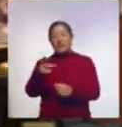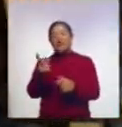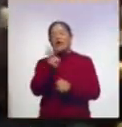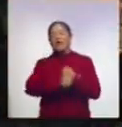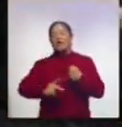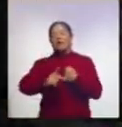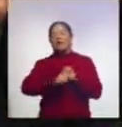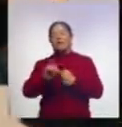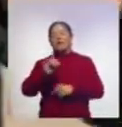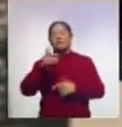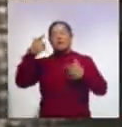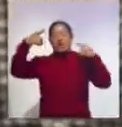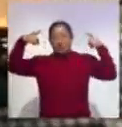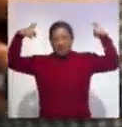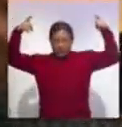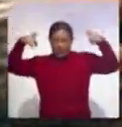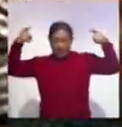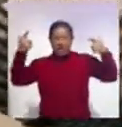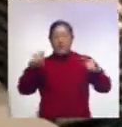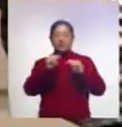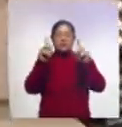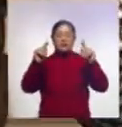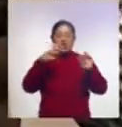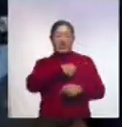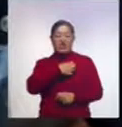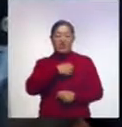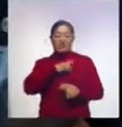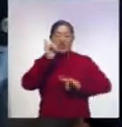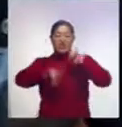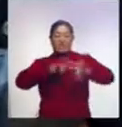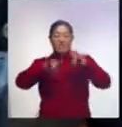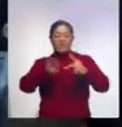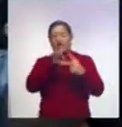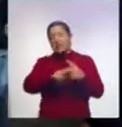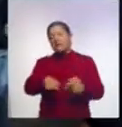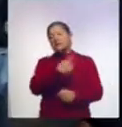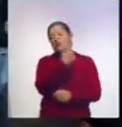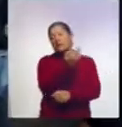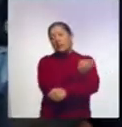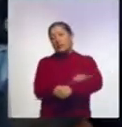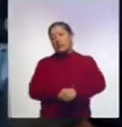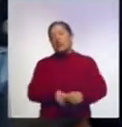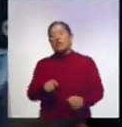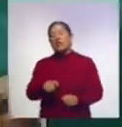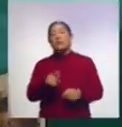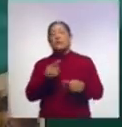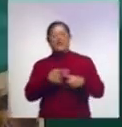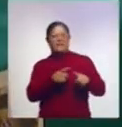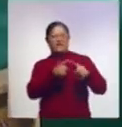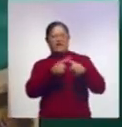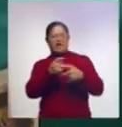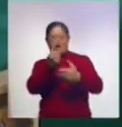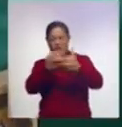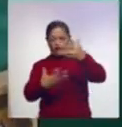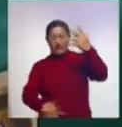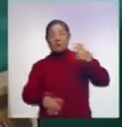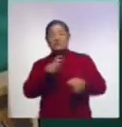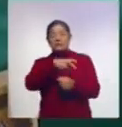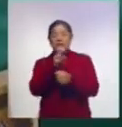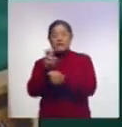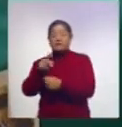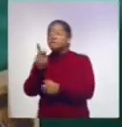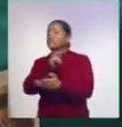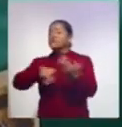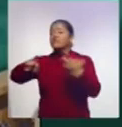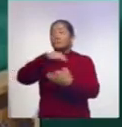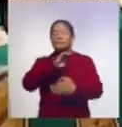recinto ferial de Tlaxcala Capital. Iniciará a partir de las 13 horas. Además de la gran variedad de cervezas, los asistentes podrán